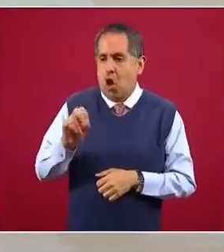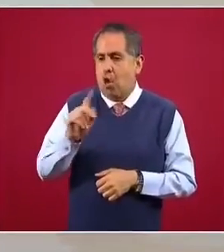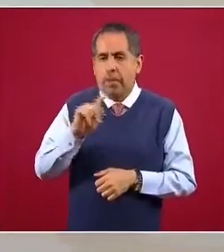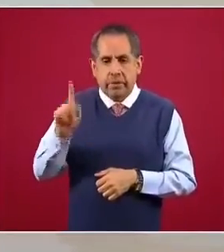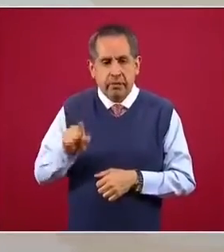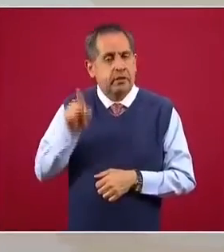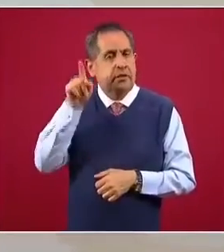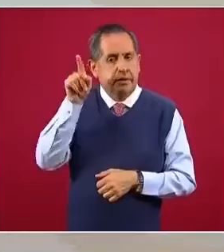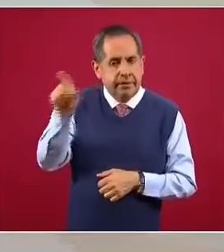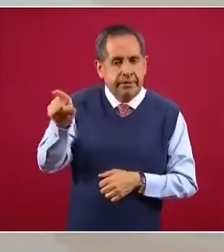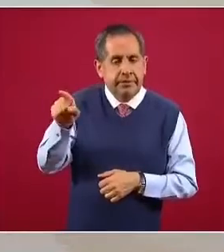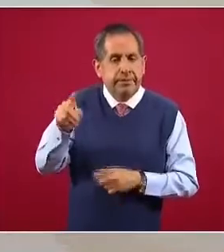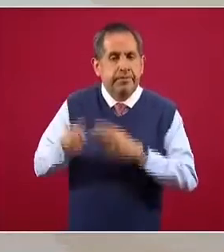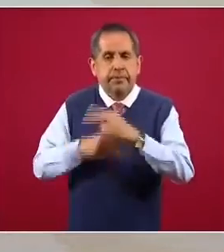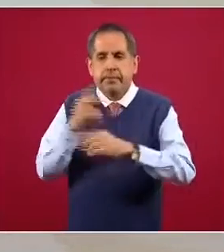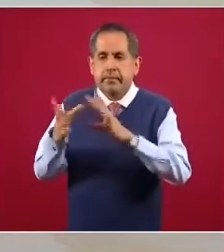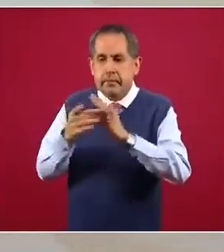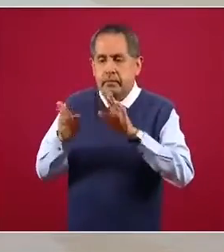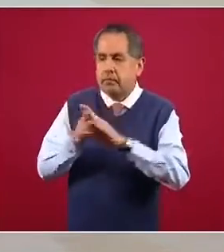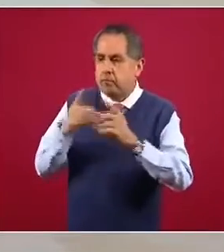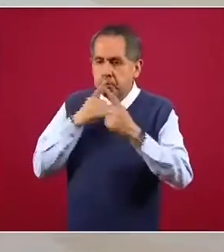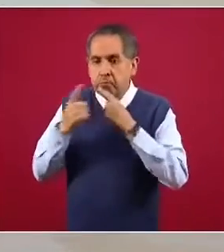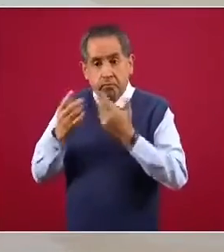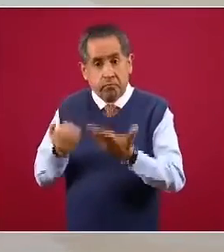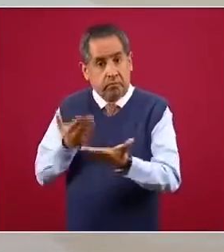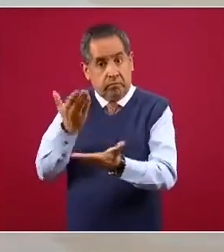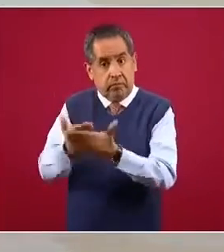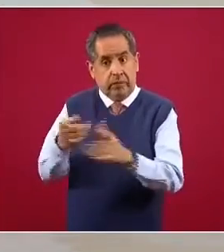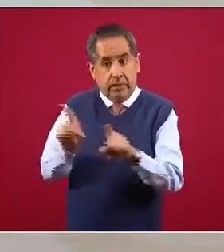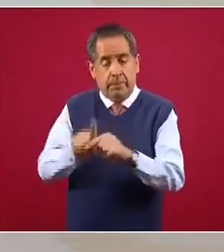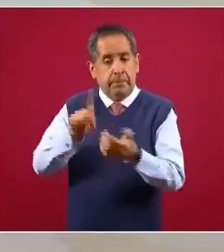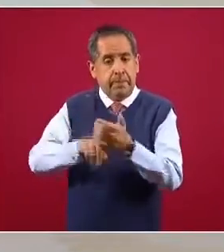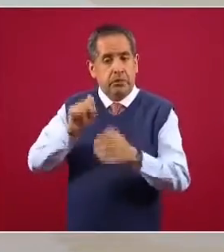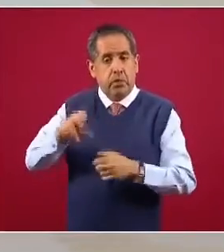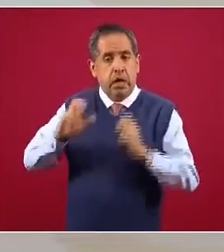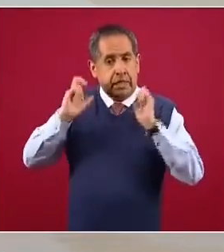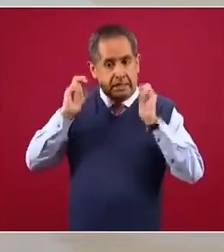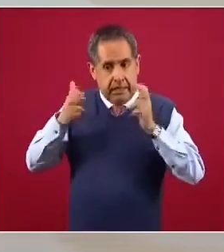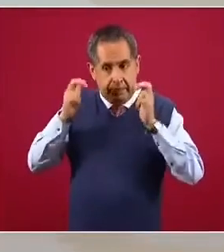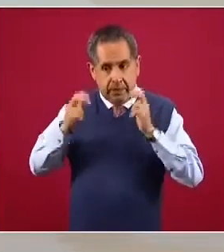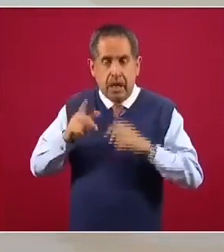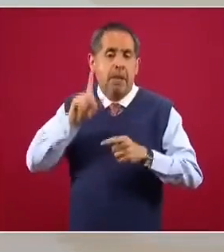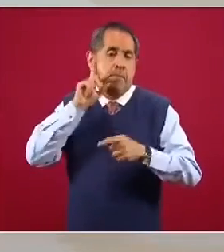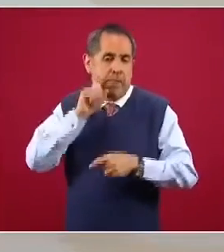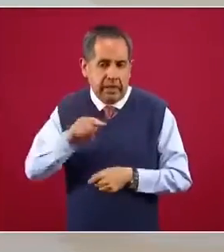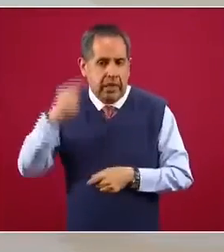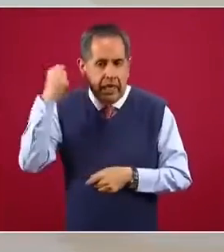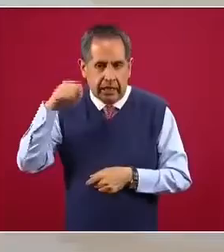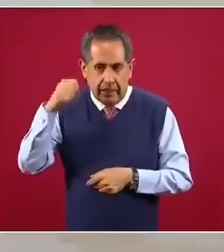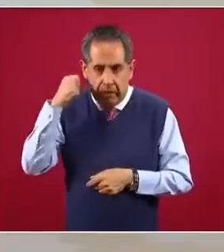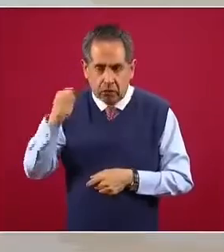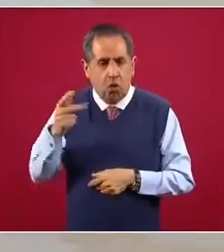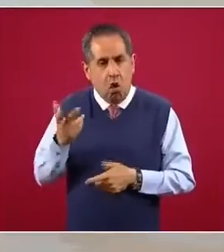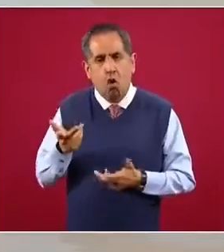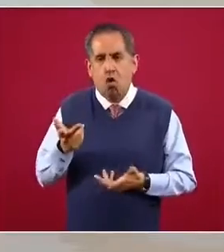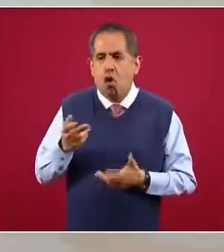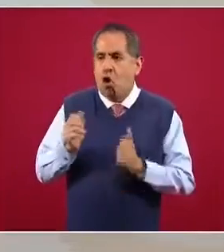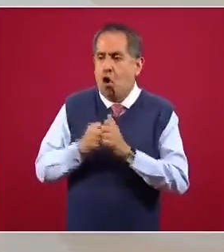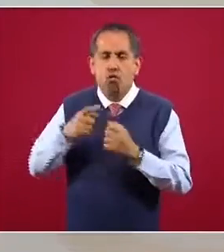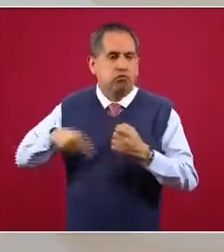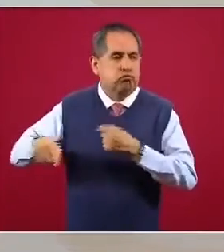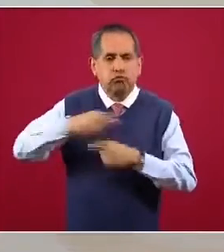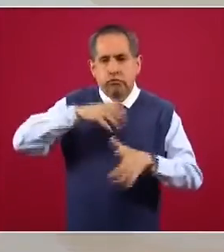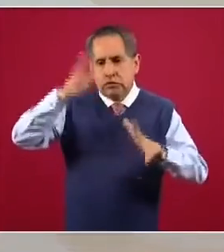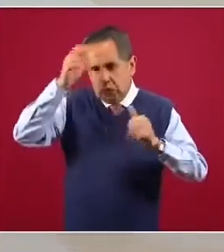Hernández y vamos a hacer un planteamiento igual al que hicimos en Chiapas. Mañana será en Tabasco, esto es en consenso